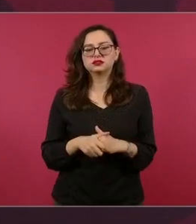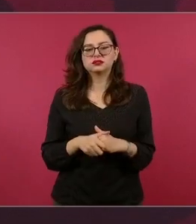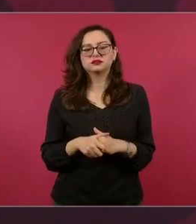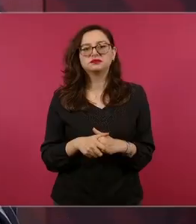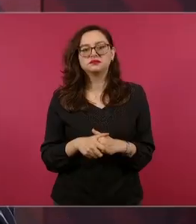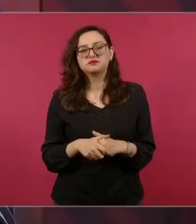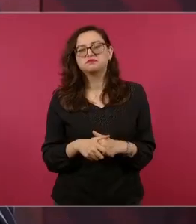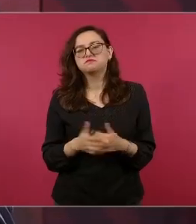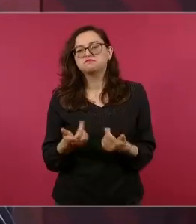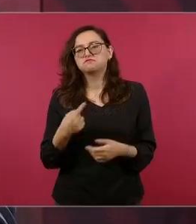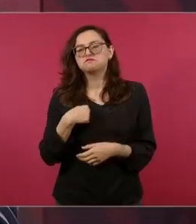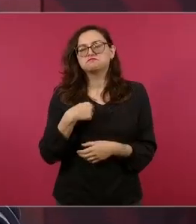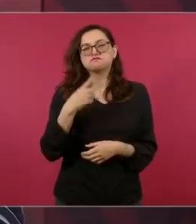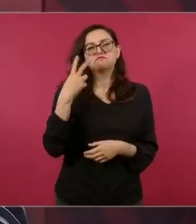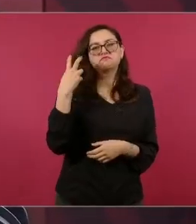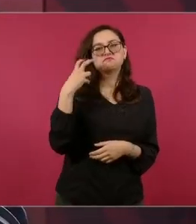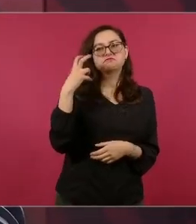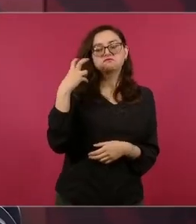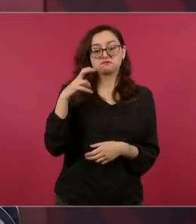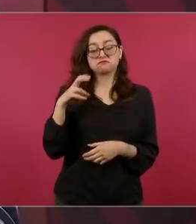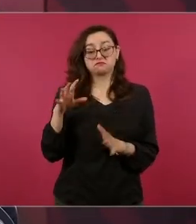Y me invitaban